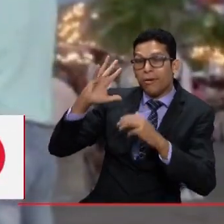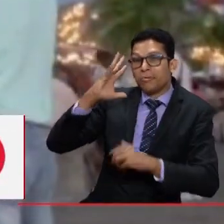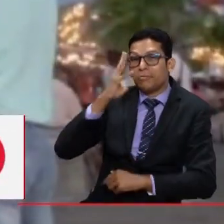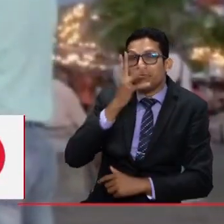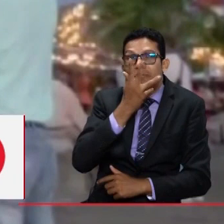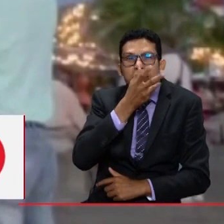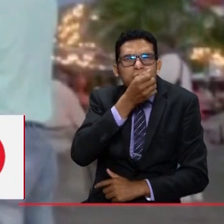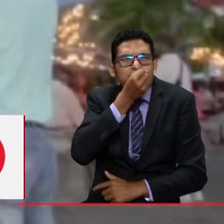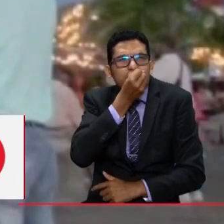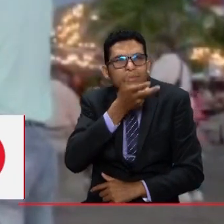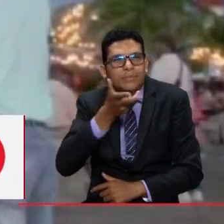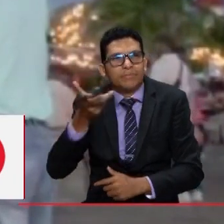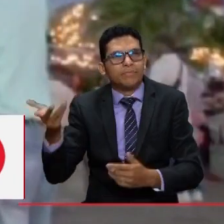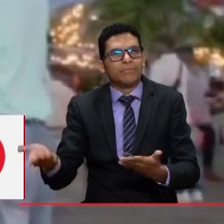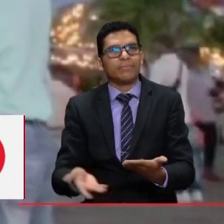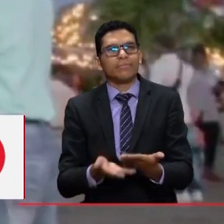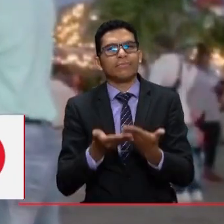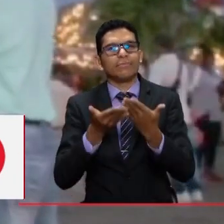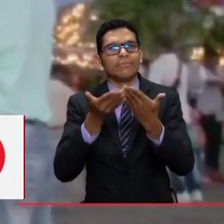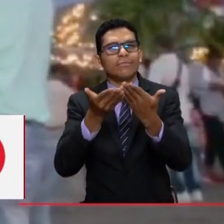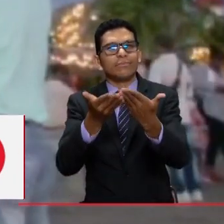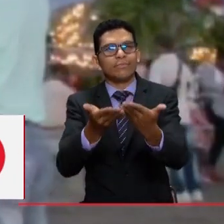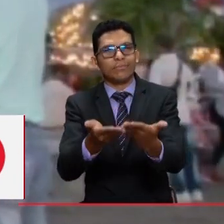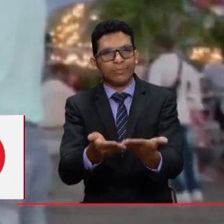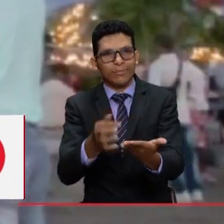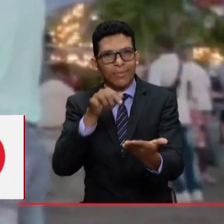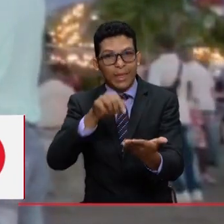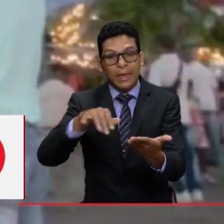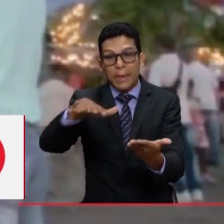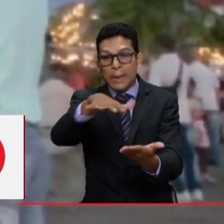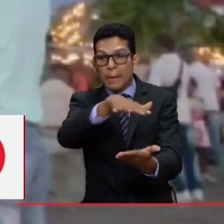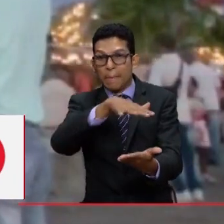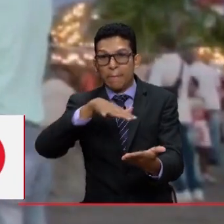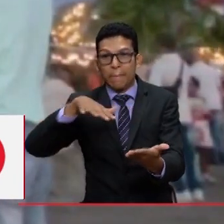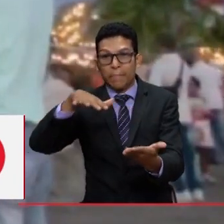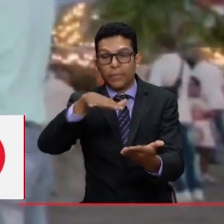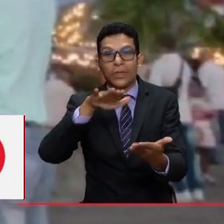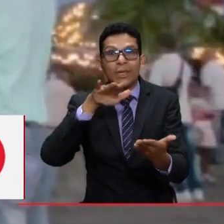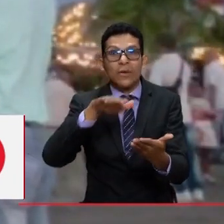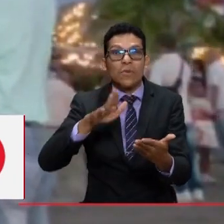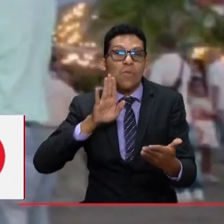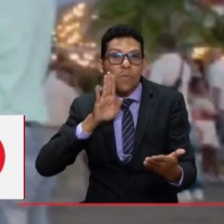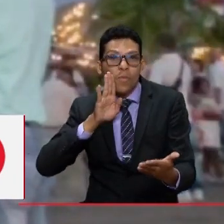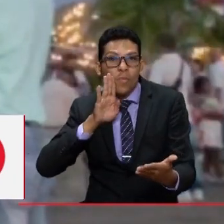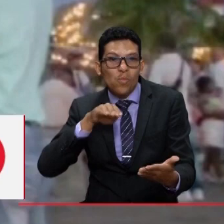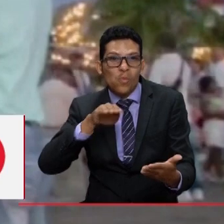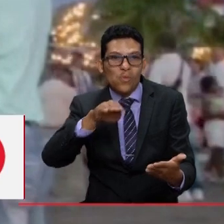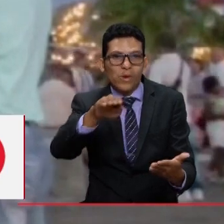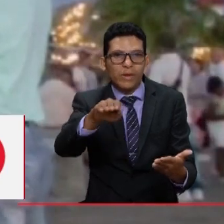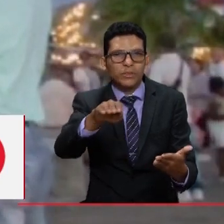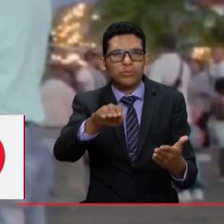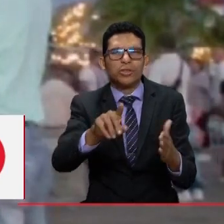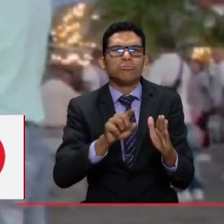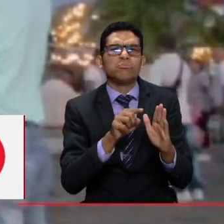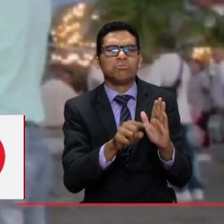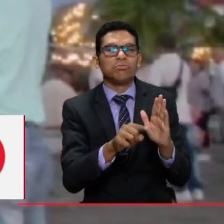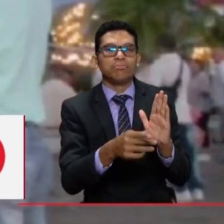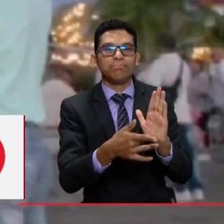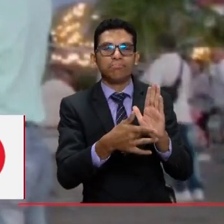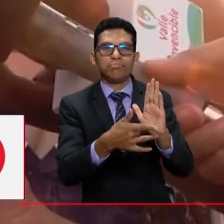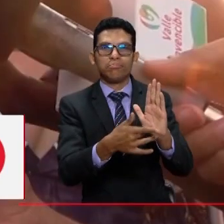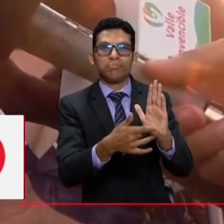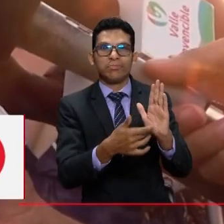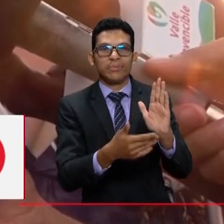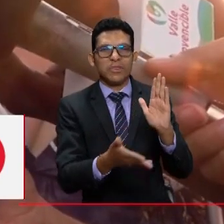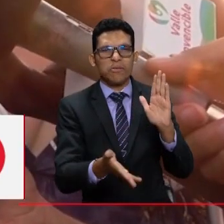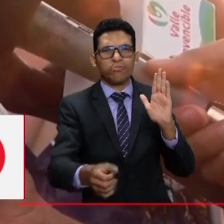estamos entregándole al malecón de Buenaventura el símbolo que yo creo